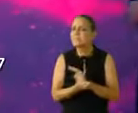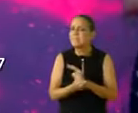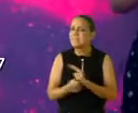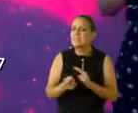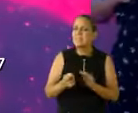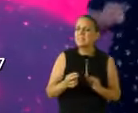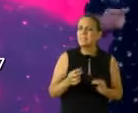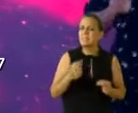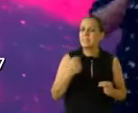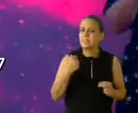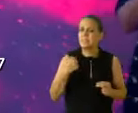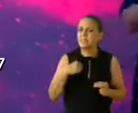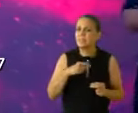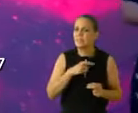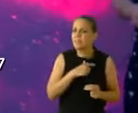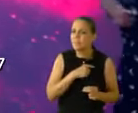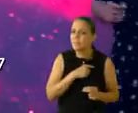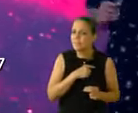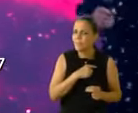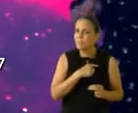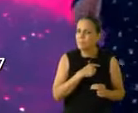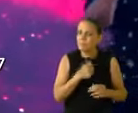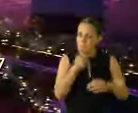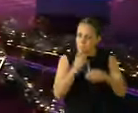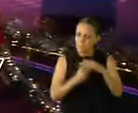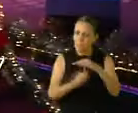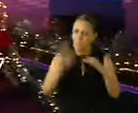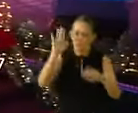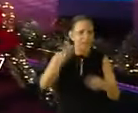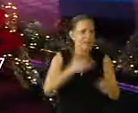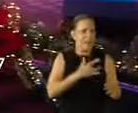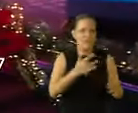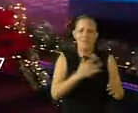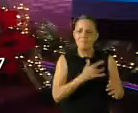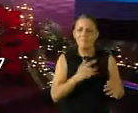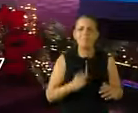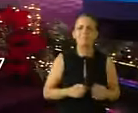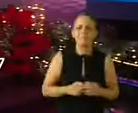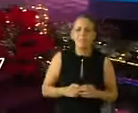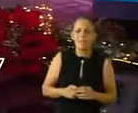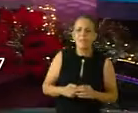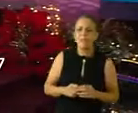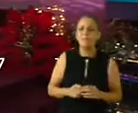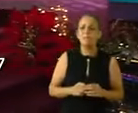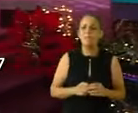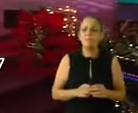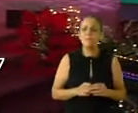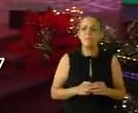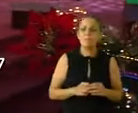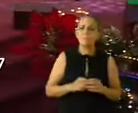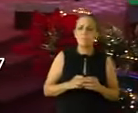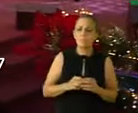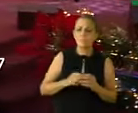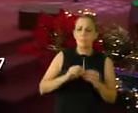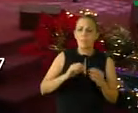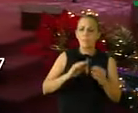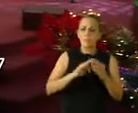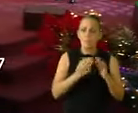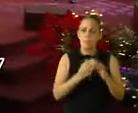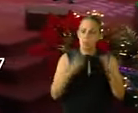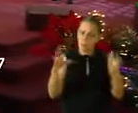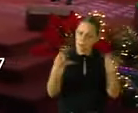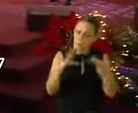tú ves, los secretos de tu corazón. Un pueblo unido pide